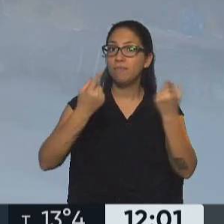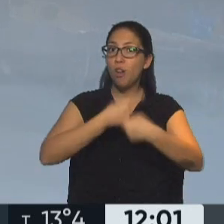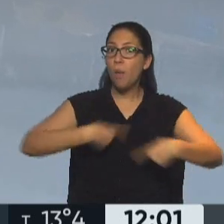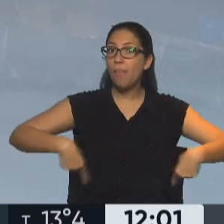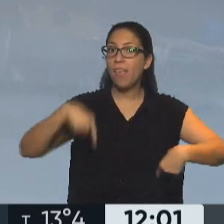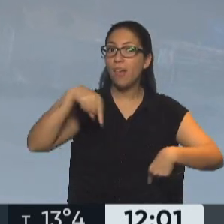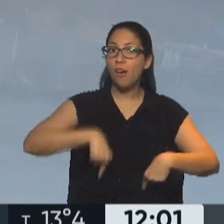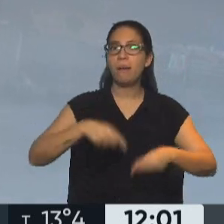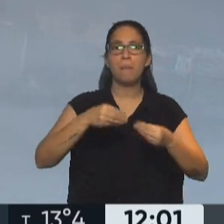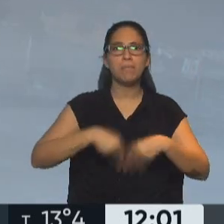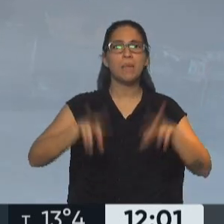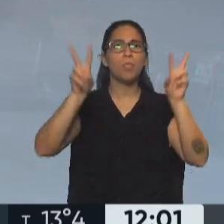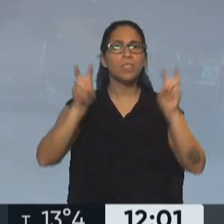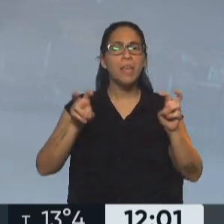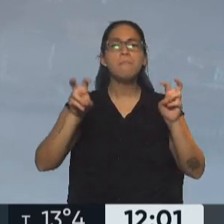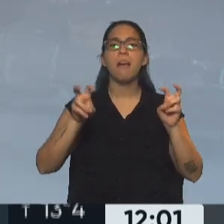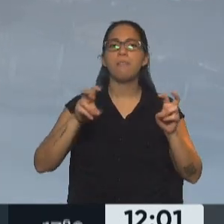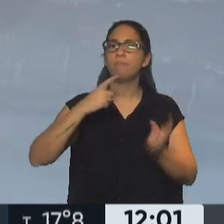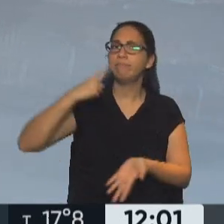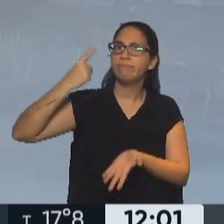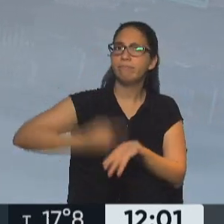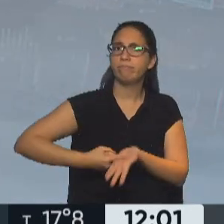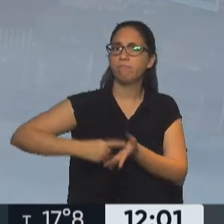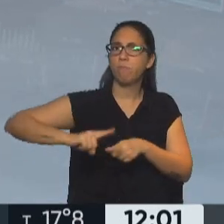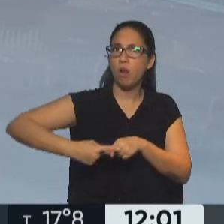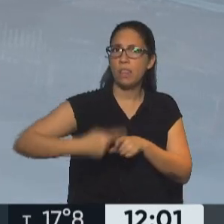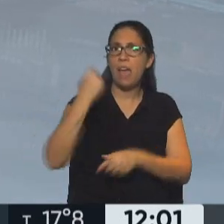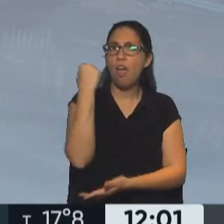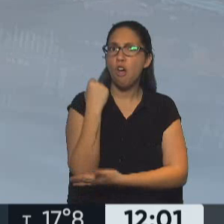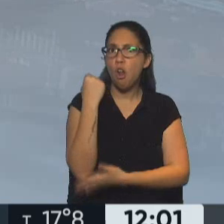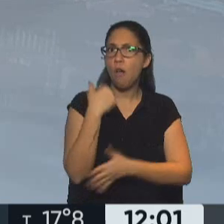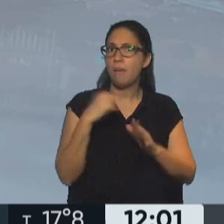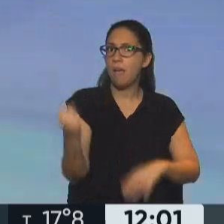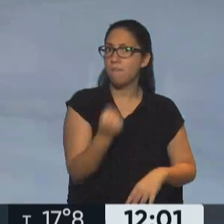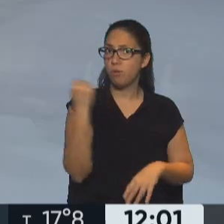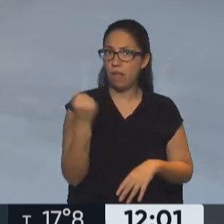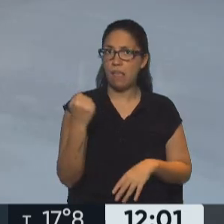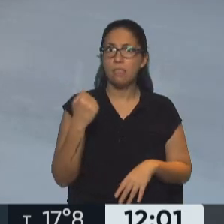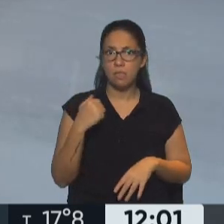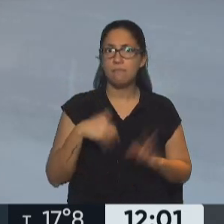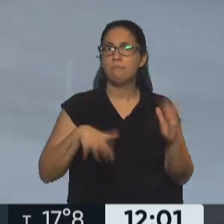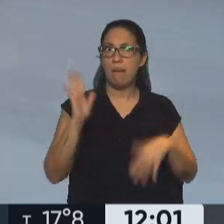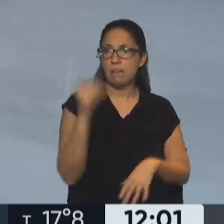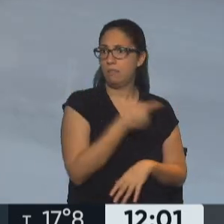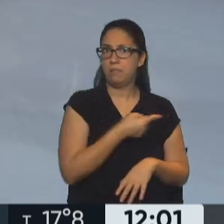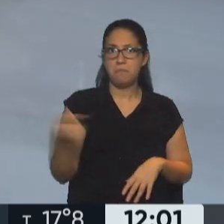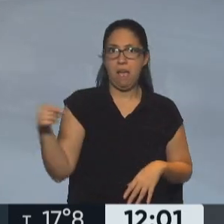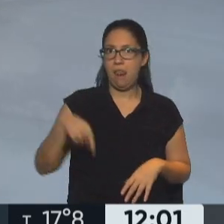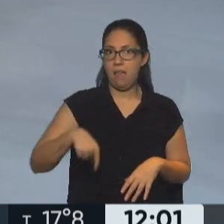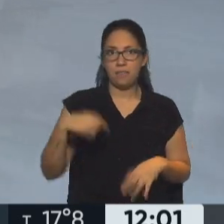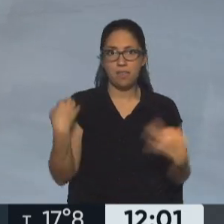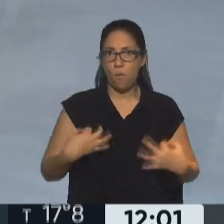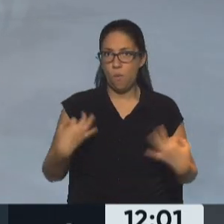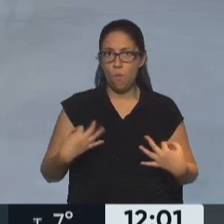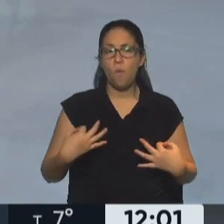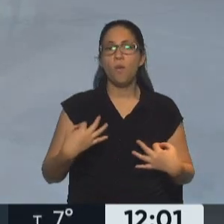Mediodía arrancamos hablando de una de las decisiones políticas económicas más importantes seguramente que van a suceder durante la semana que estamos